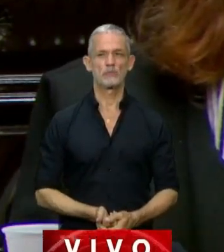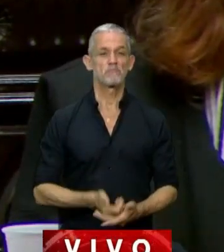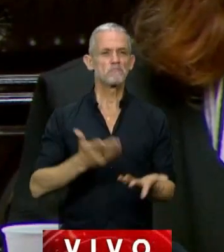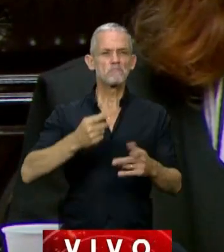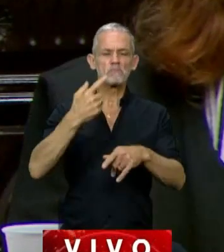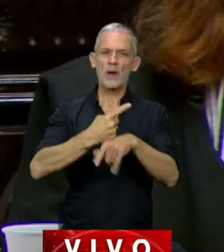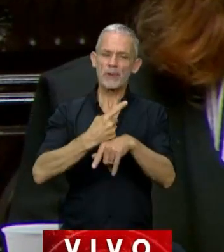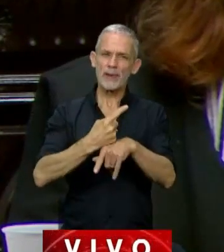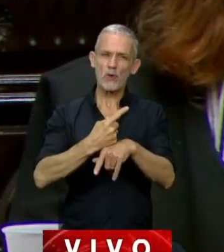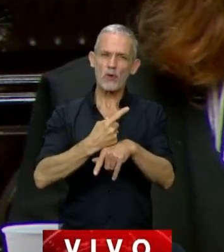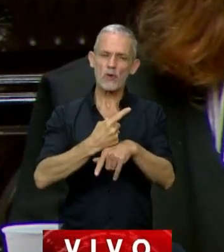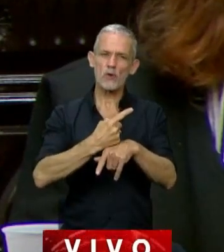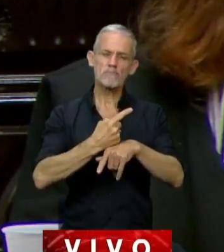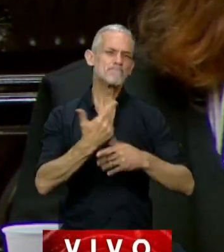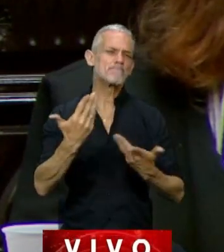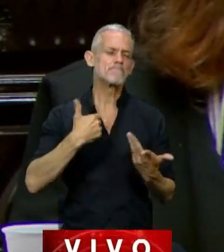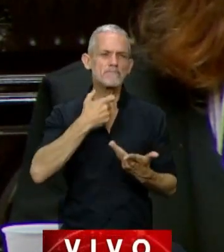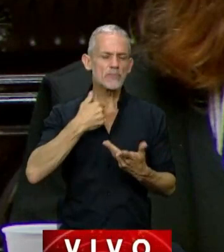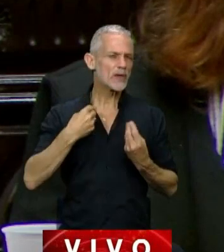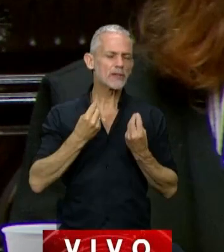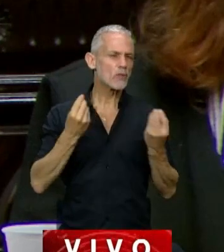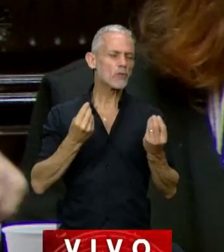Antes que nada, quiero